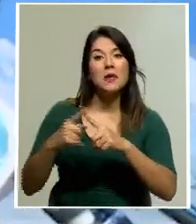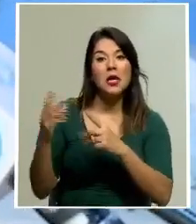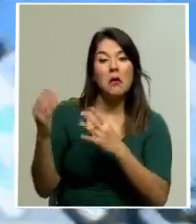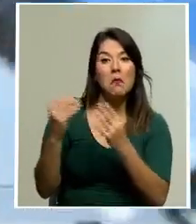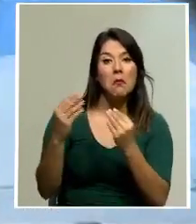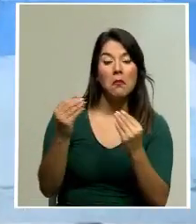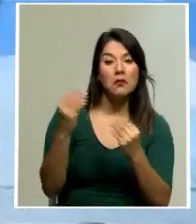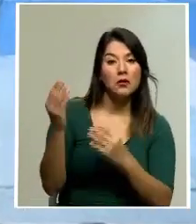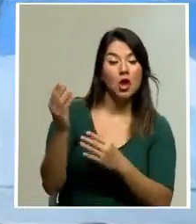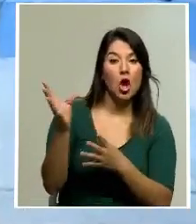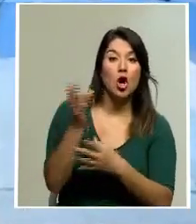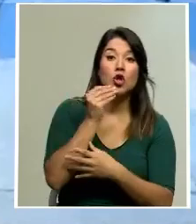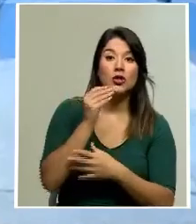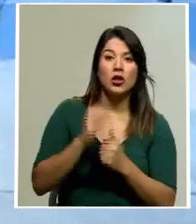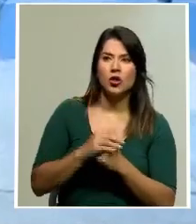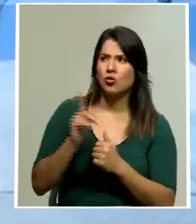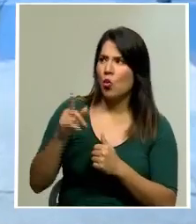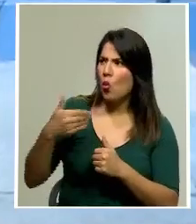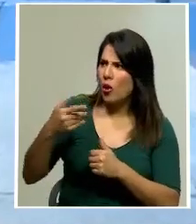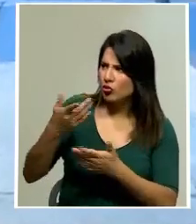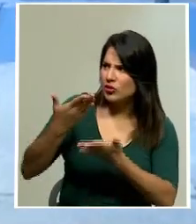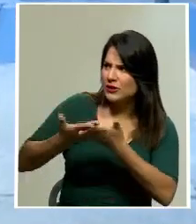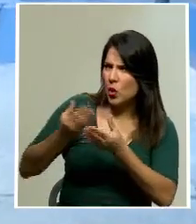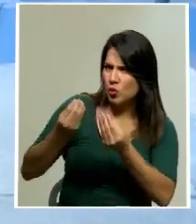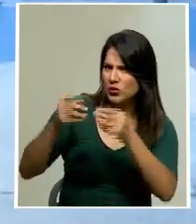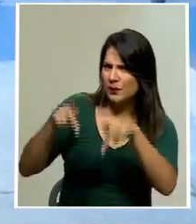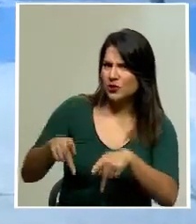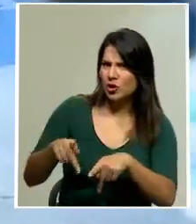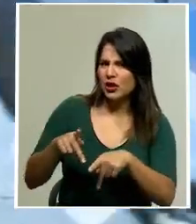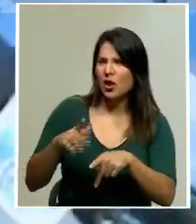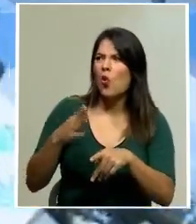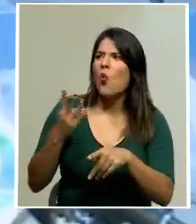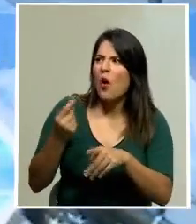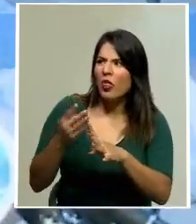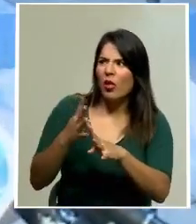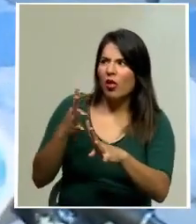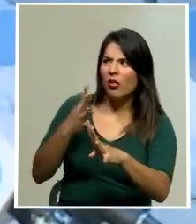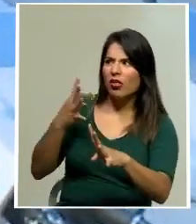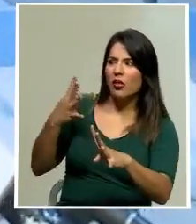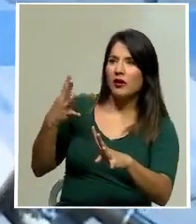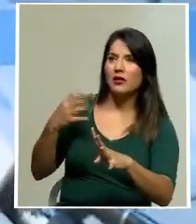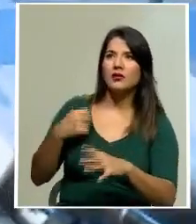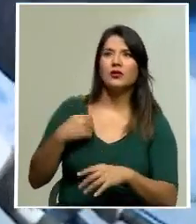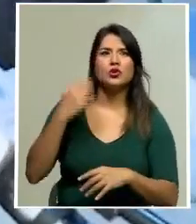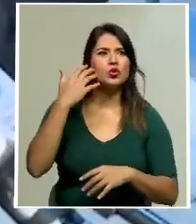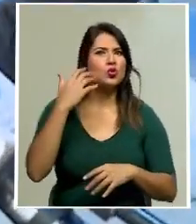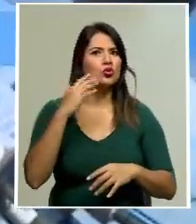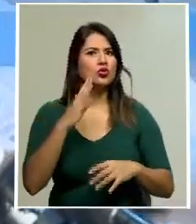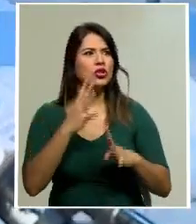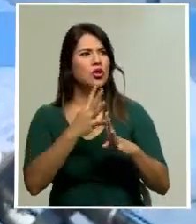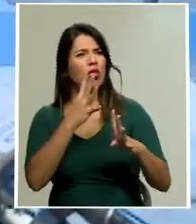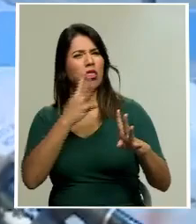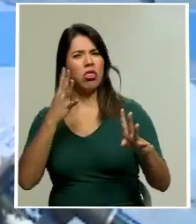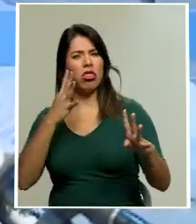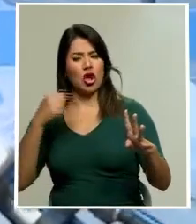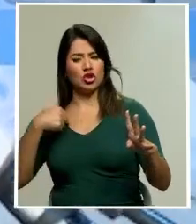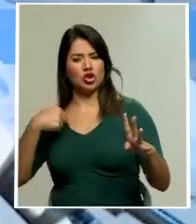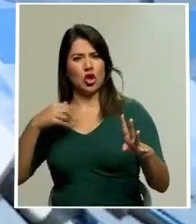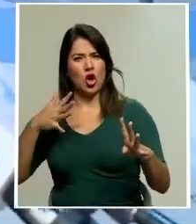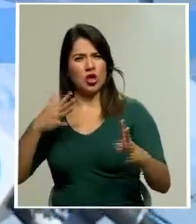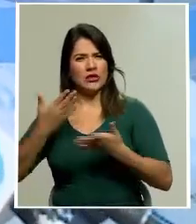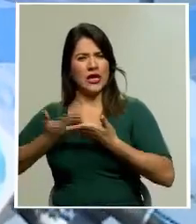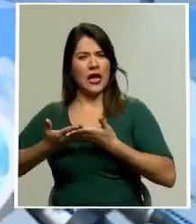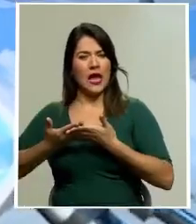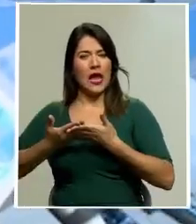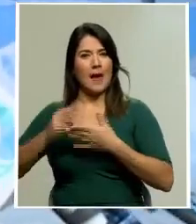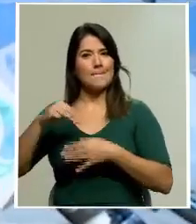avisar. Cuando llegó en la mañana había mucha gente. ¿A dónde llegaba la fila? Ah, ya, yo empecé allá por McDonald's.